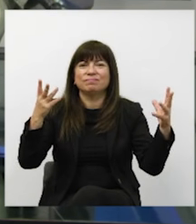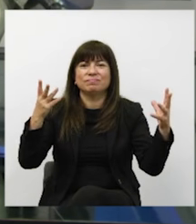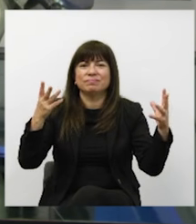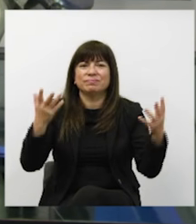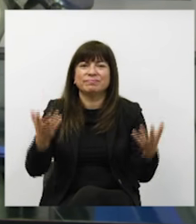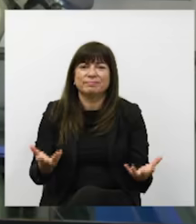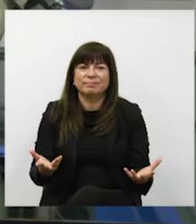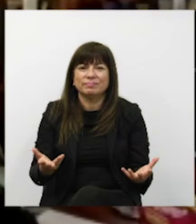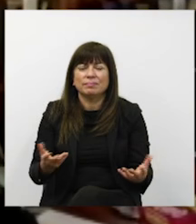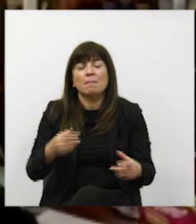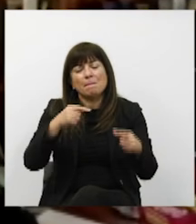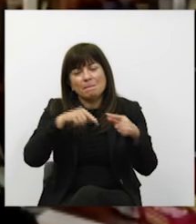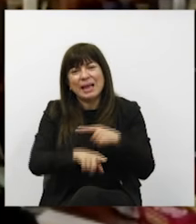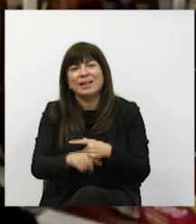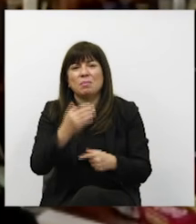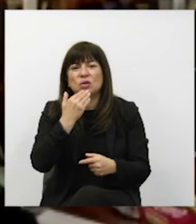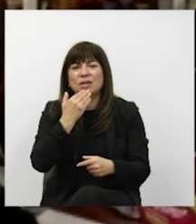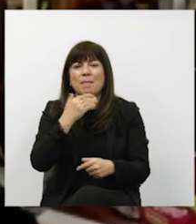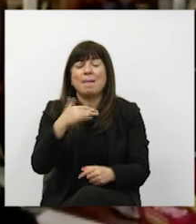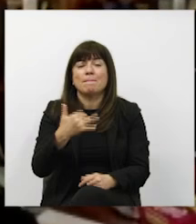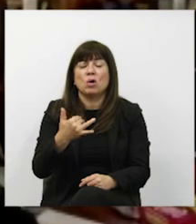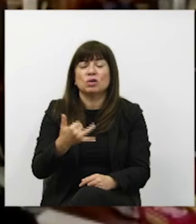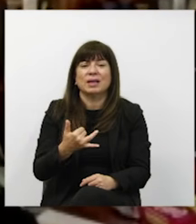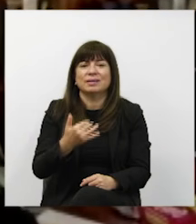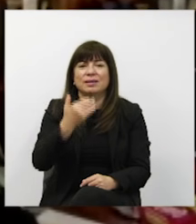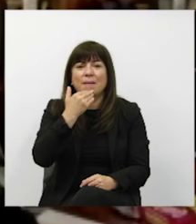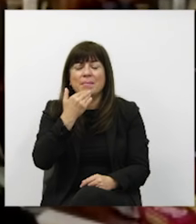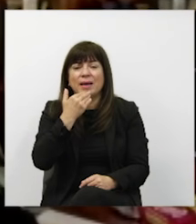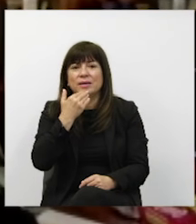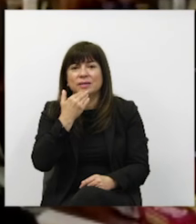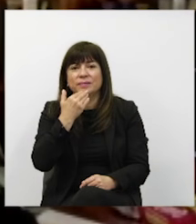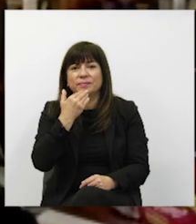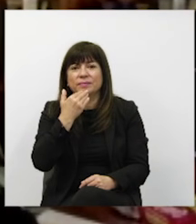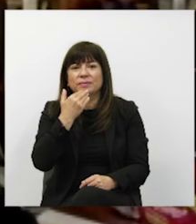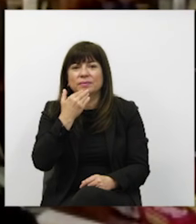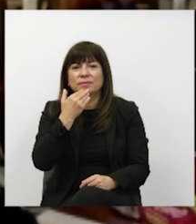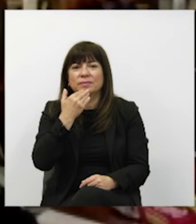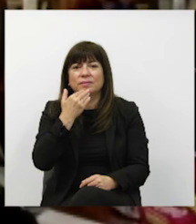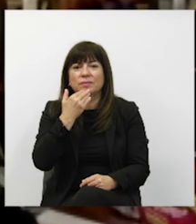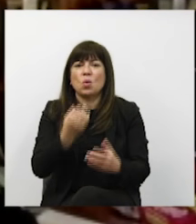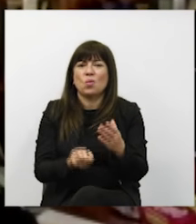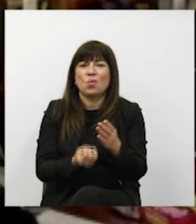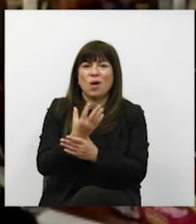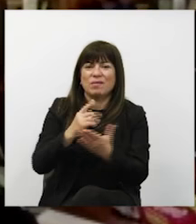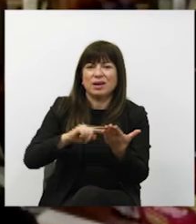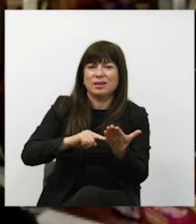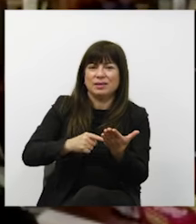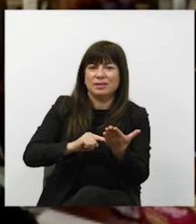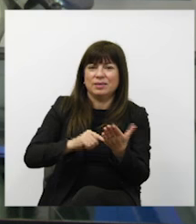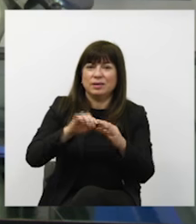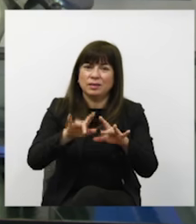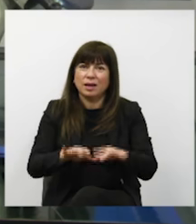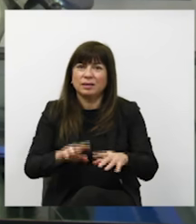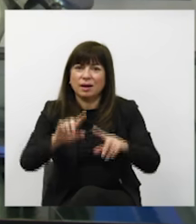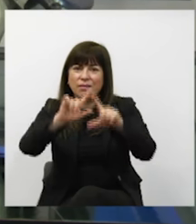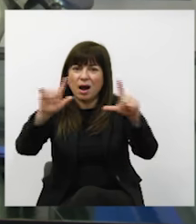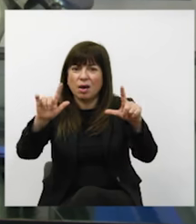tiempo, nos metemos en temas tan relevantes como son, ¿no es cierto?, las tendencias nuevas que están ocurriendo, y aquí las